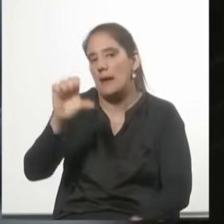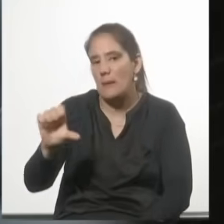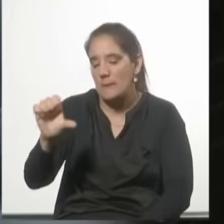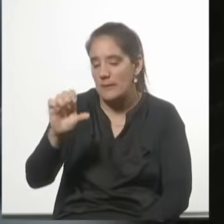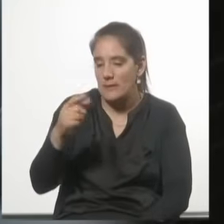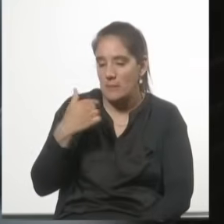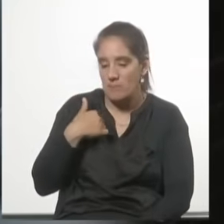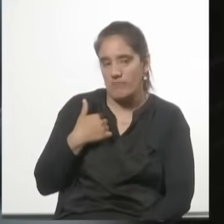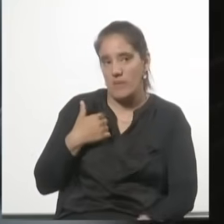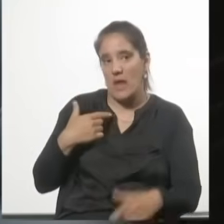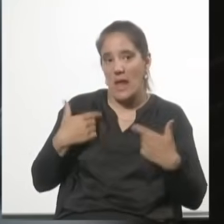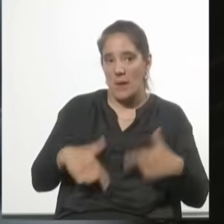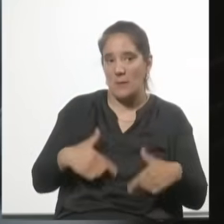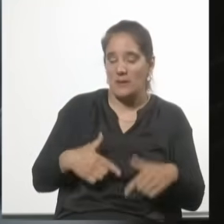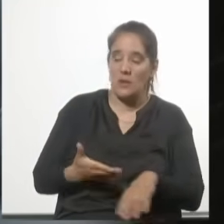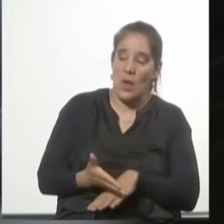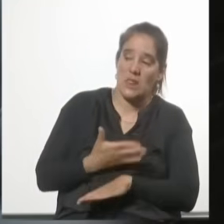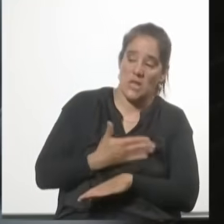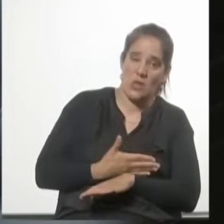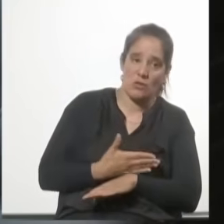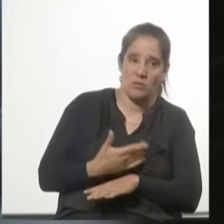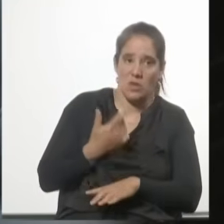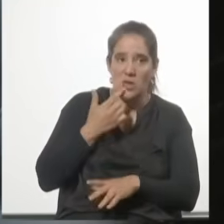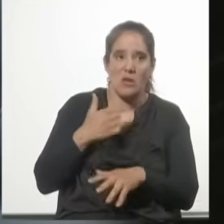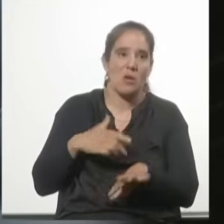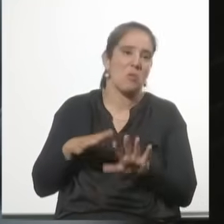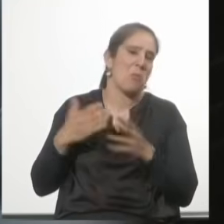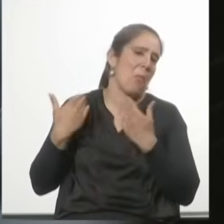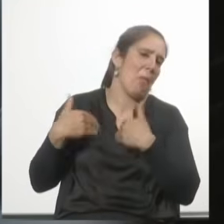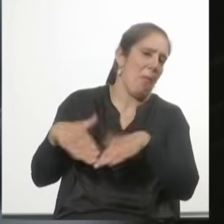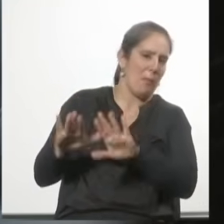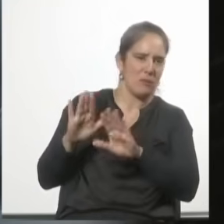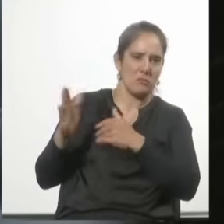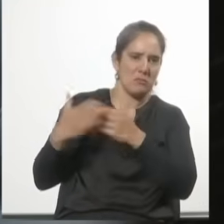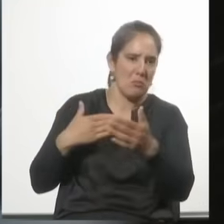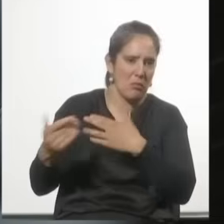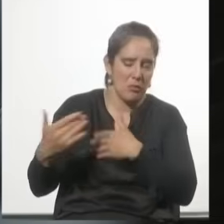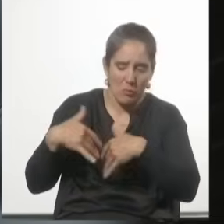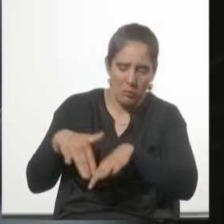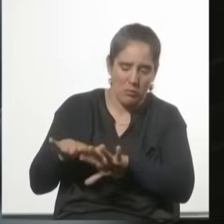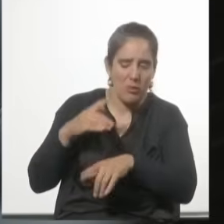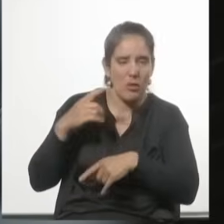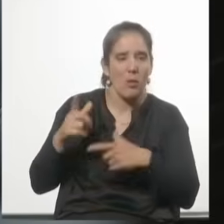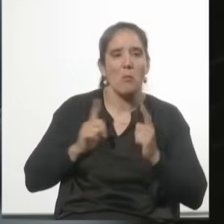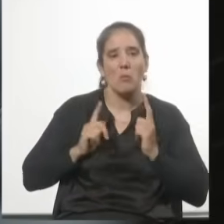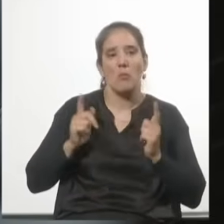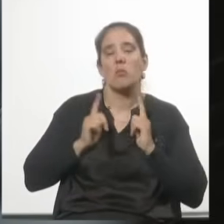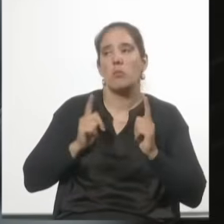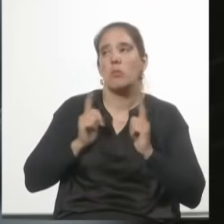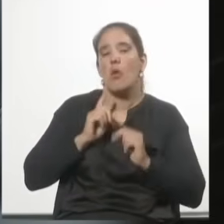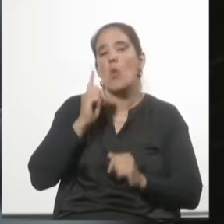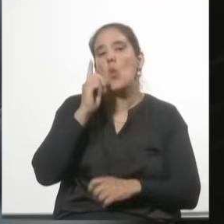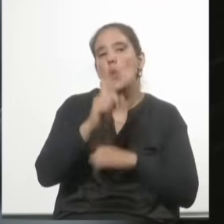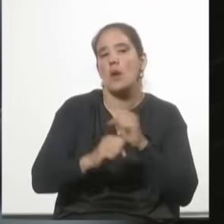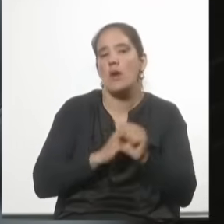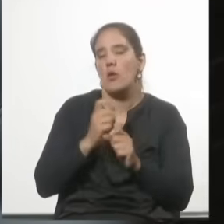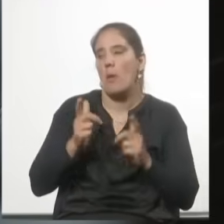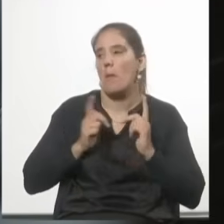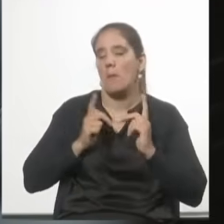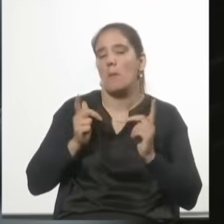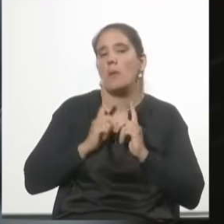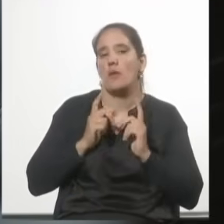las autoridades anteriores del Ministerio de Defensa Nacional optaron por ignorar esas advertencias y seguir esperando por casi un año más